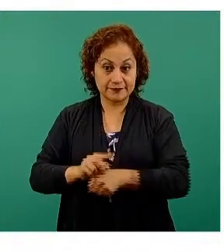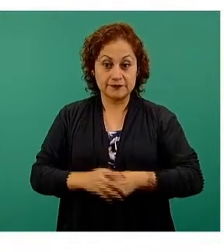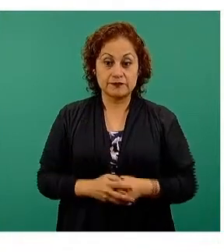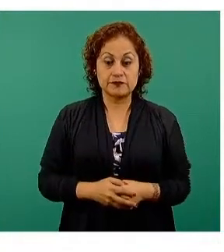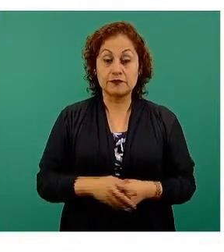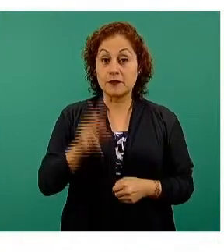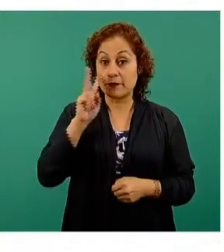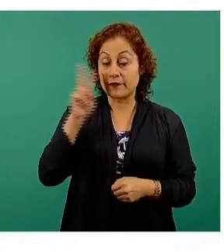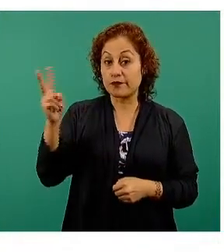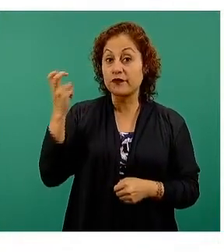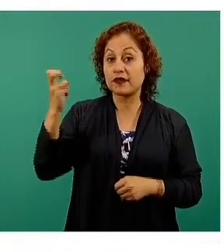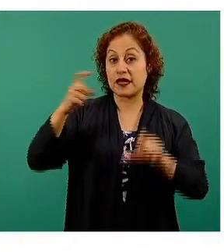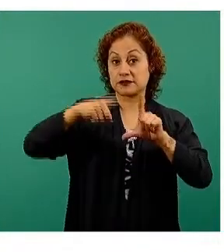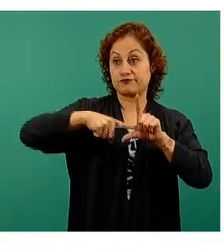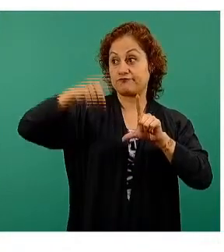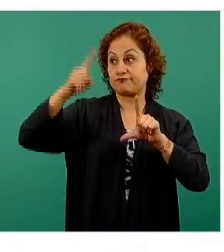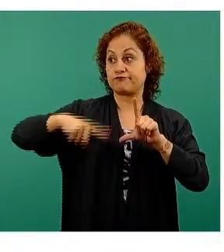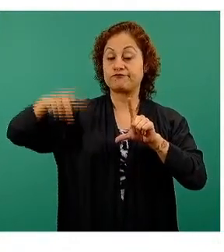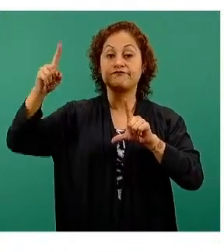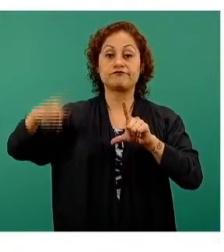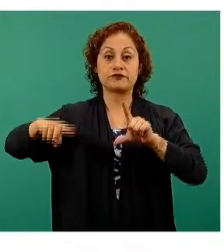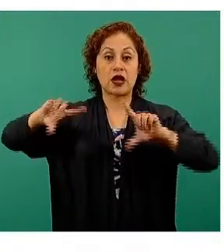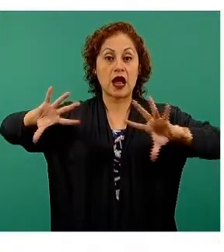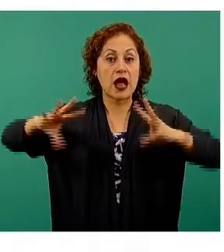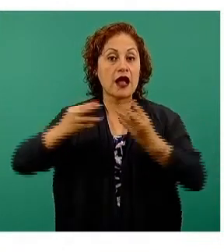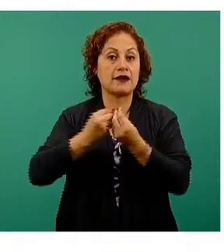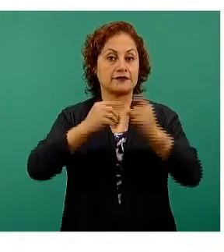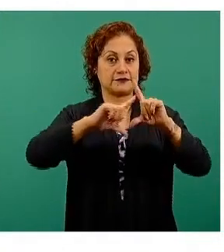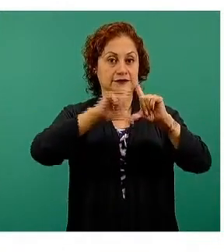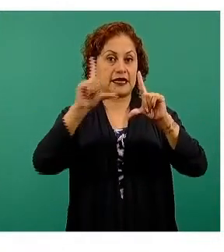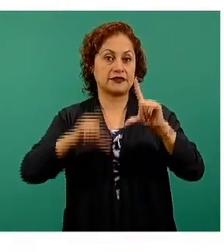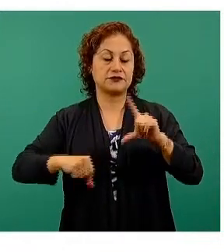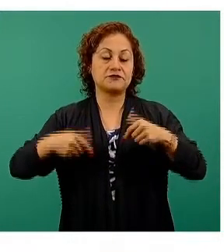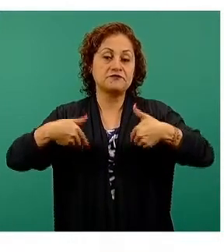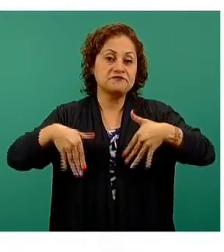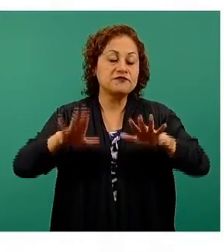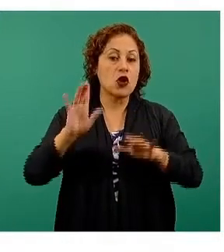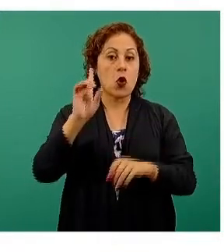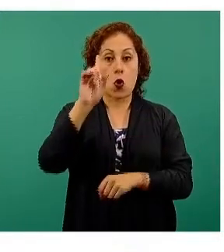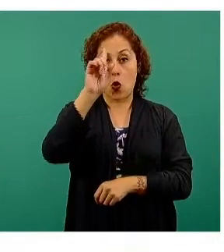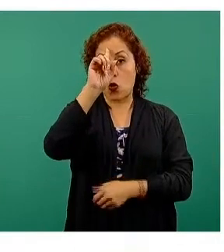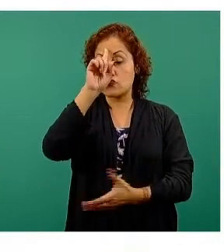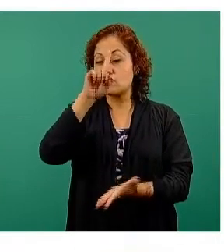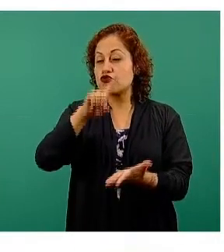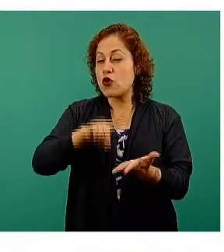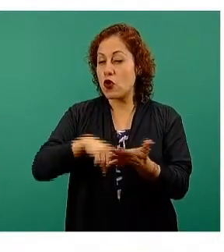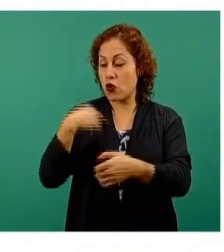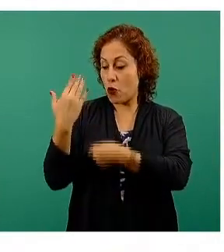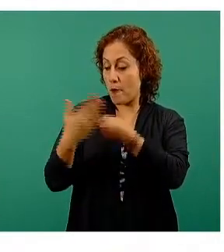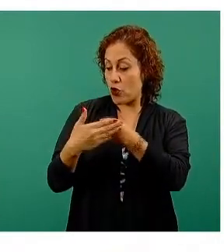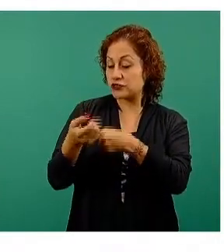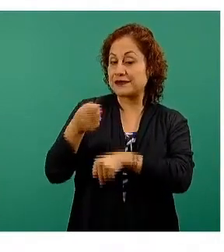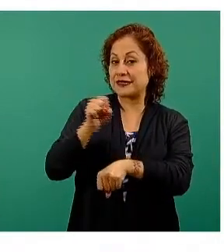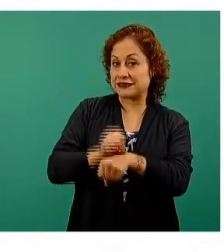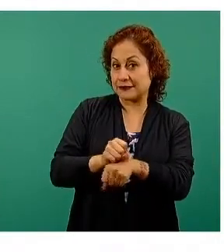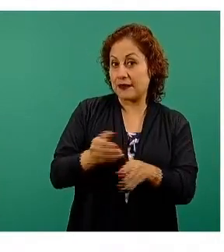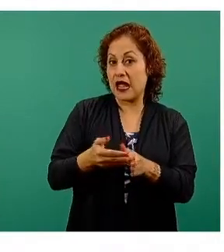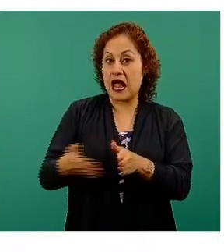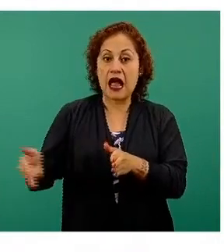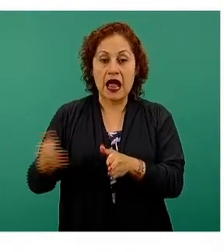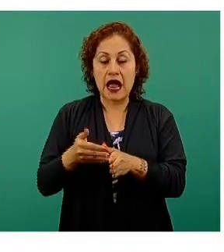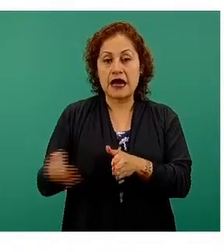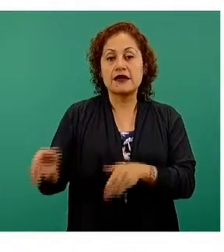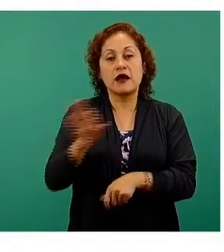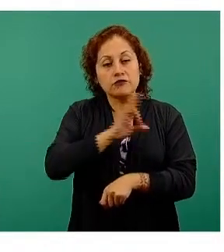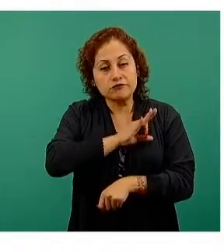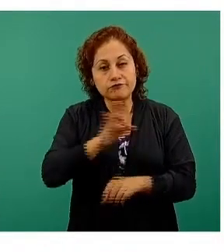nacional. Espero que a ver si un día de la semana o en el fin de semana podemos presentar las curvas de todos los